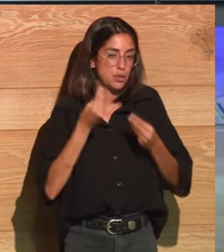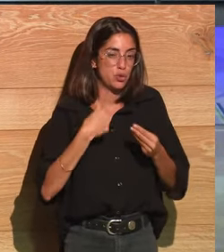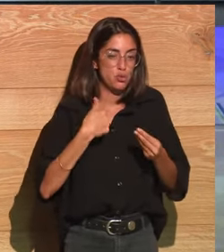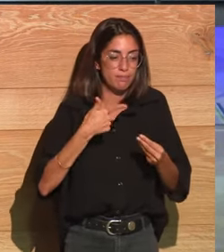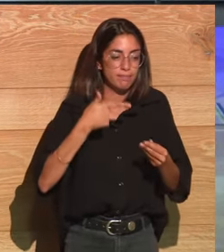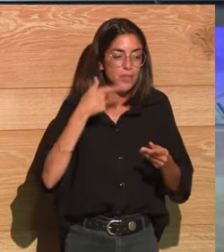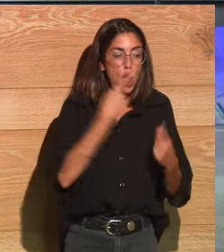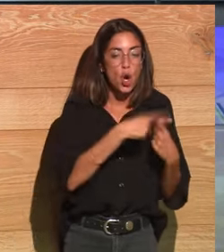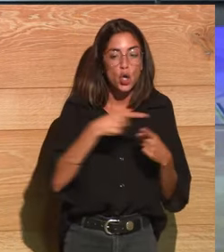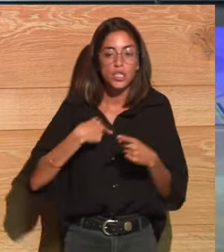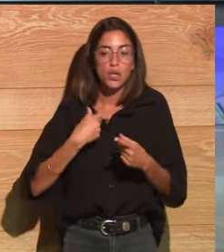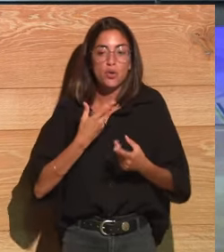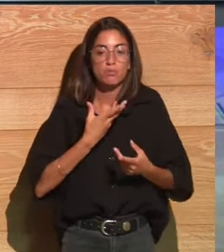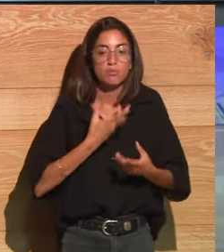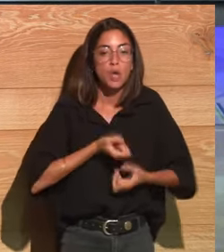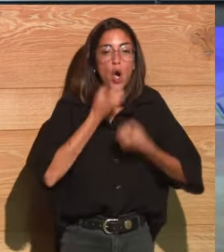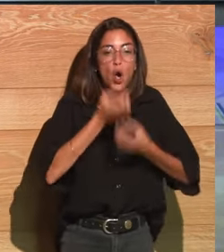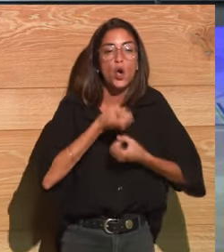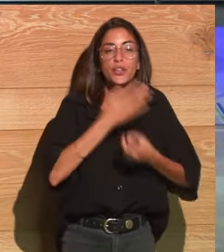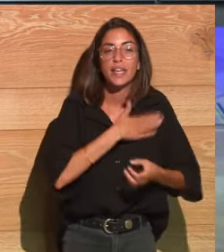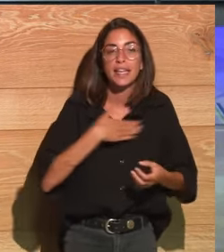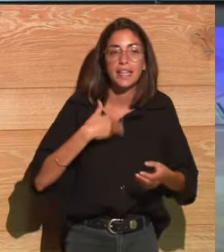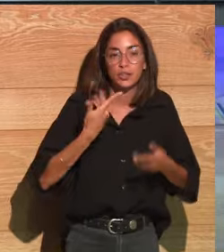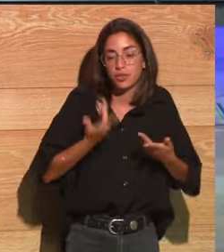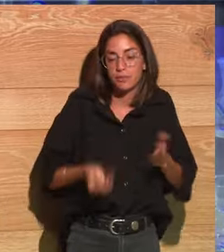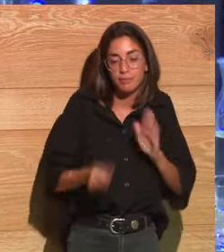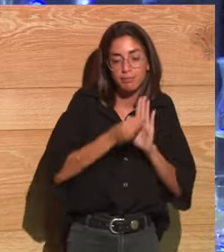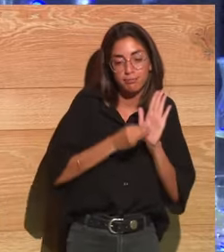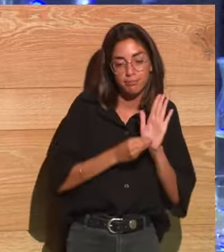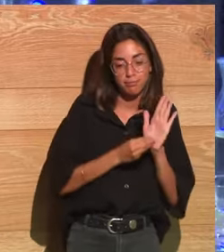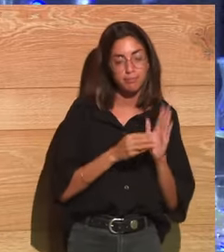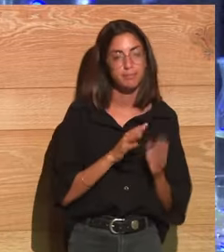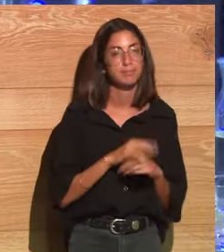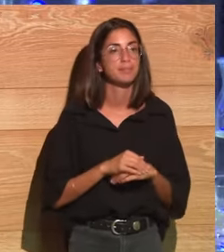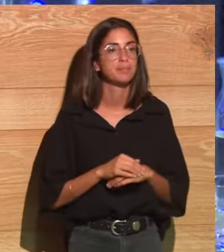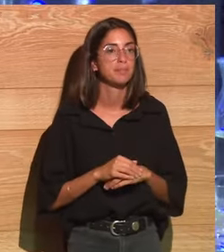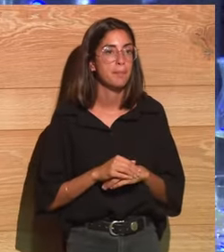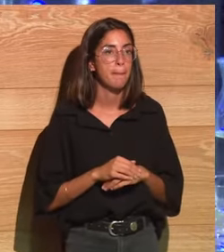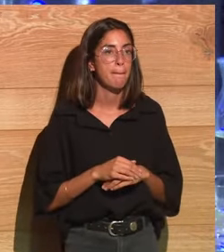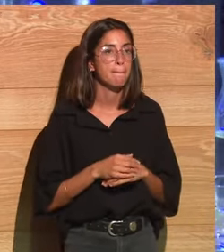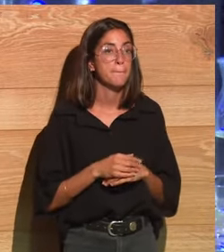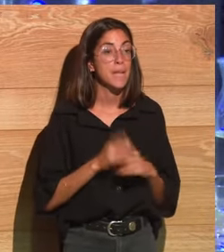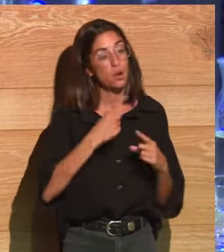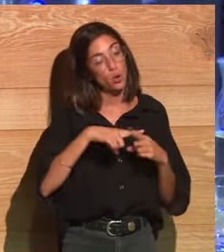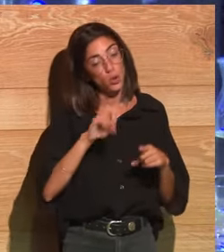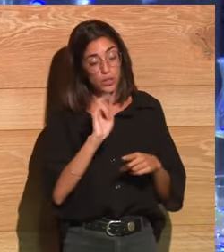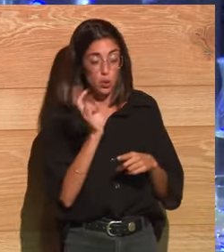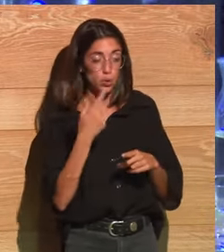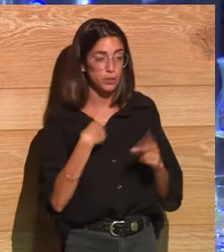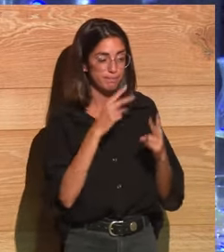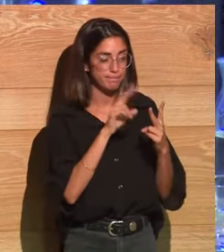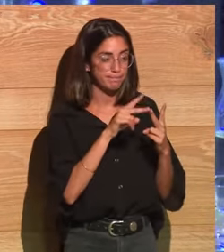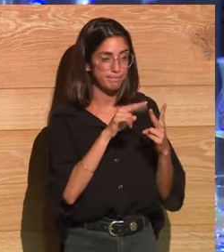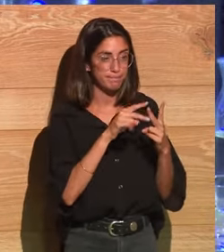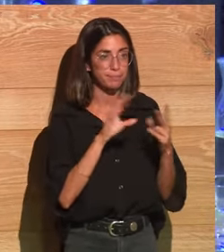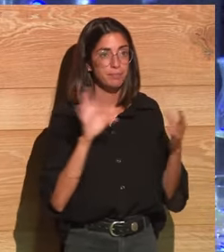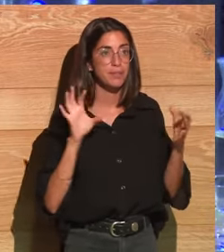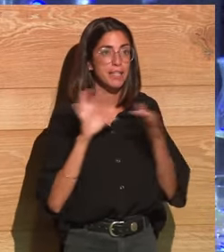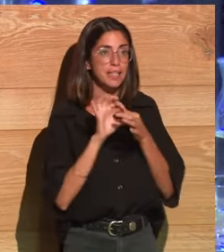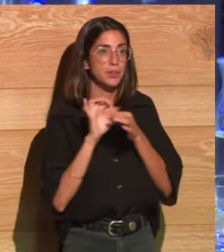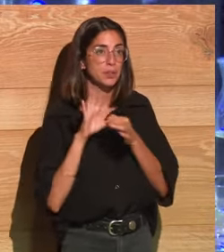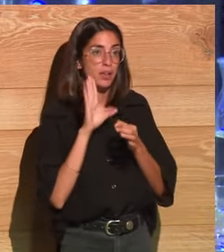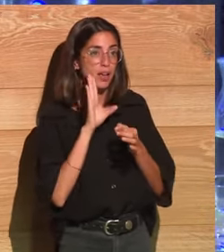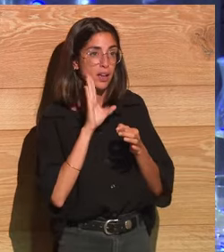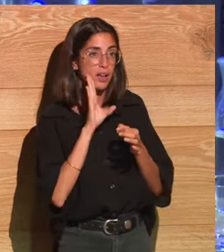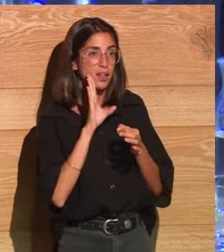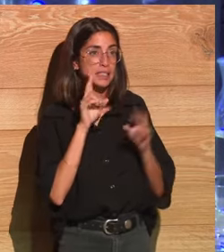tiempo. Hay muchas historias. Eso sí es patente. La otra cosa que quería mencionar, y está ligada con una de las cosas que decías